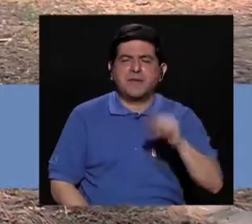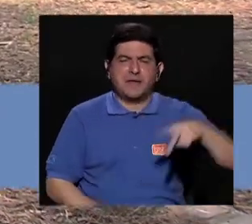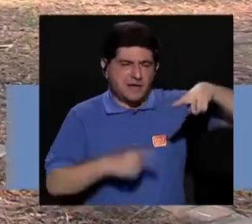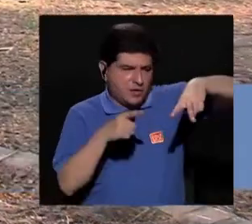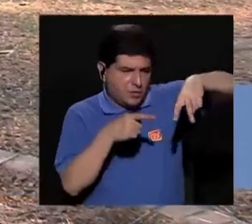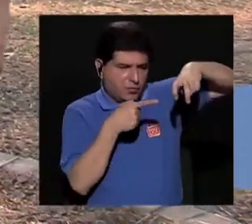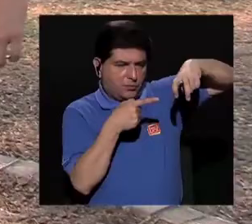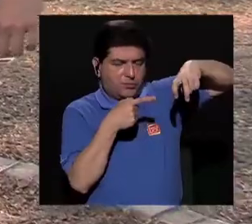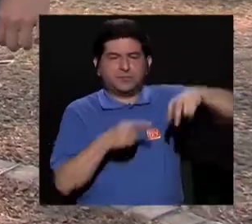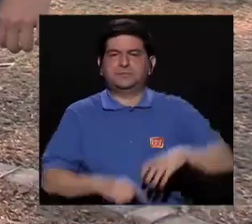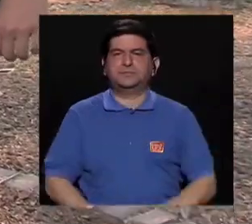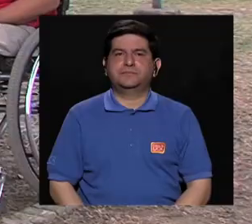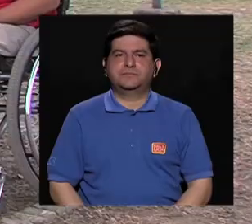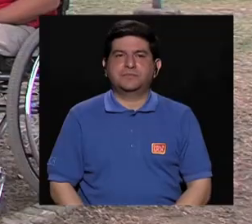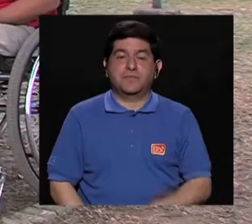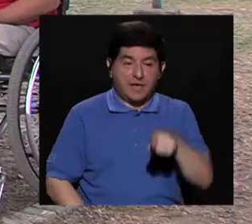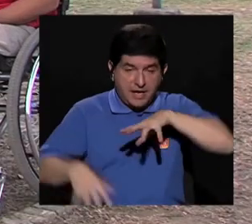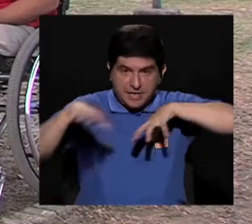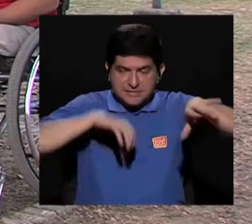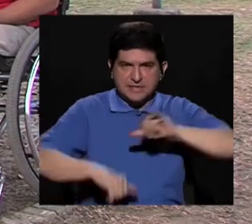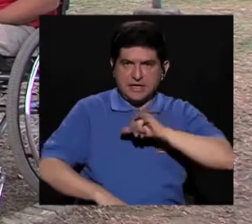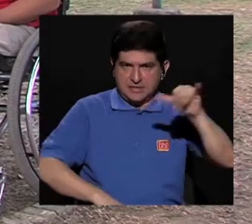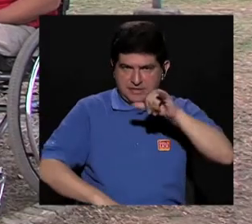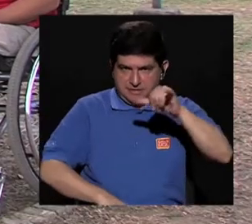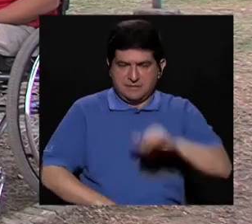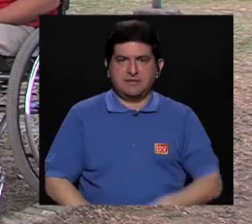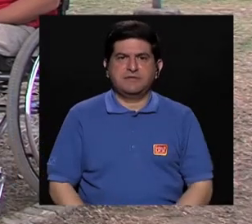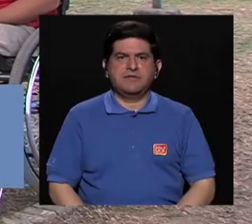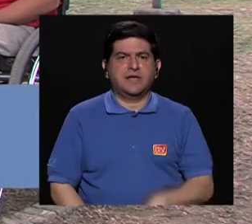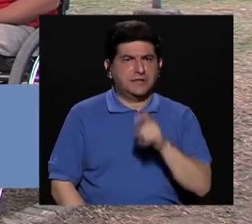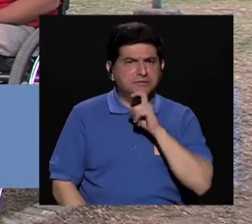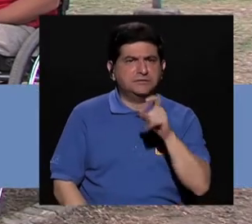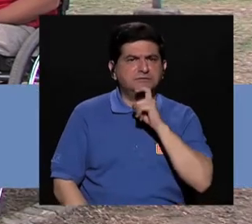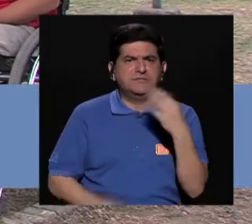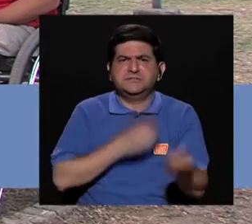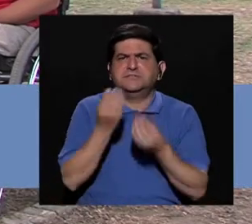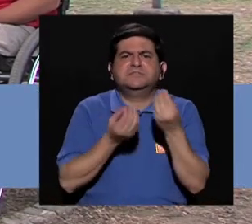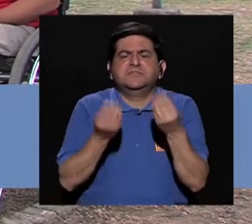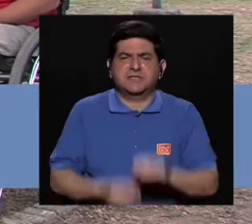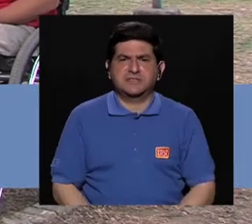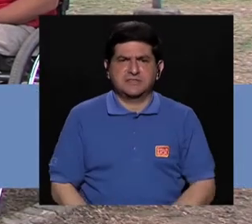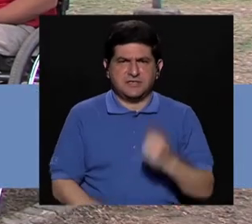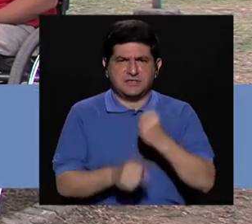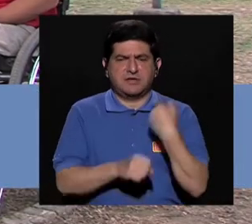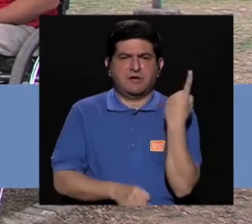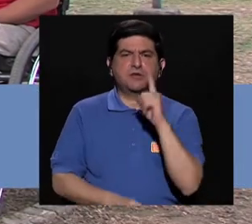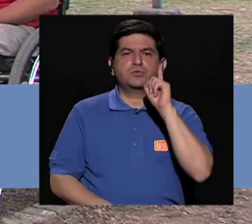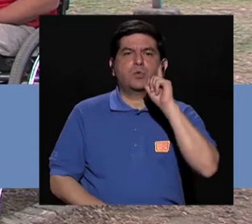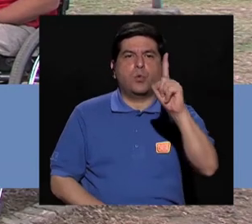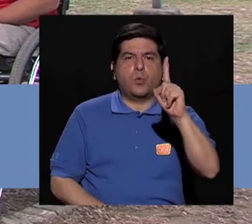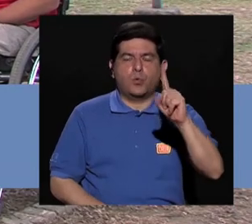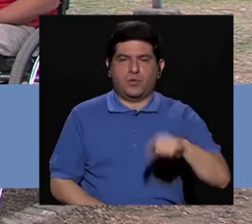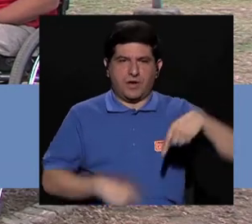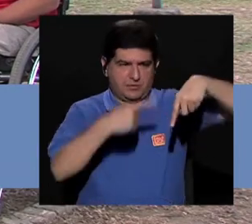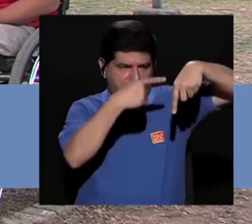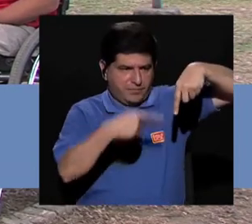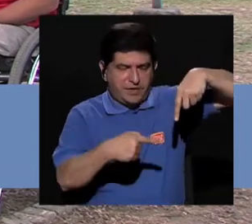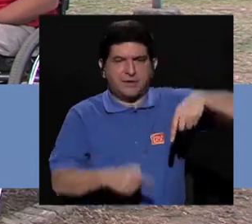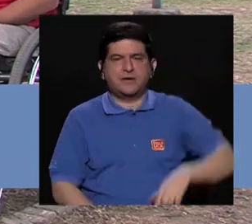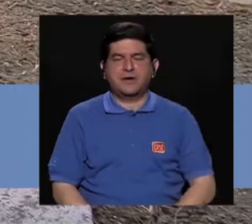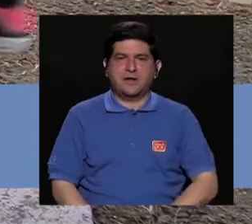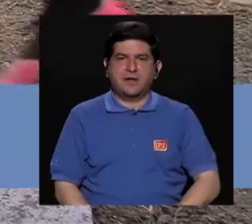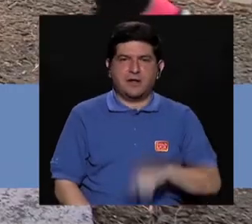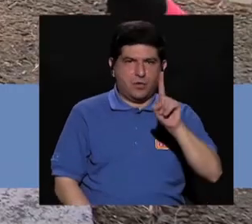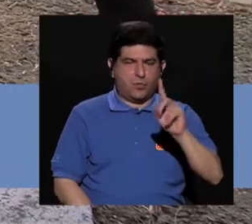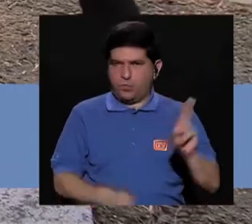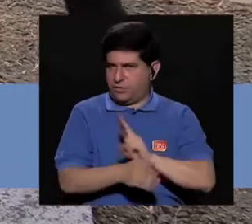leve flexión. Para hacer que este ejercicio también se vuelva un poquito más difícil, lo que hacemos es que trabajamos solo con una pierna. Entonces vamos a quitar